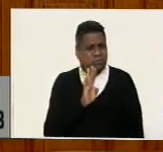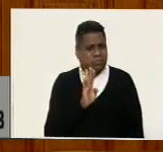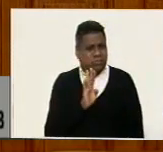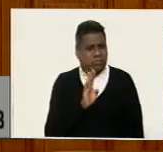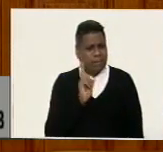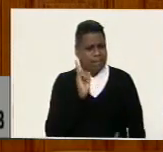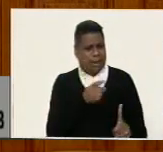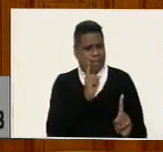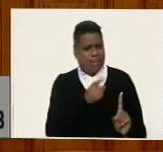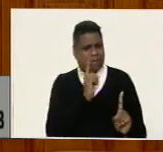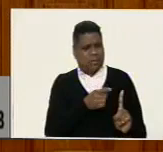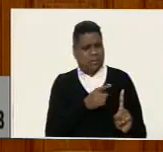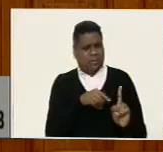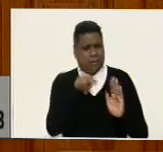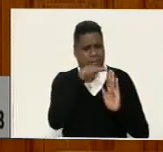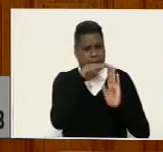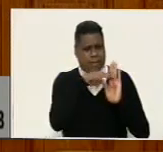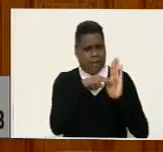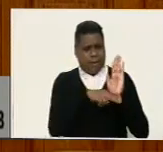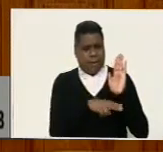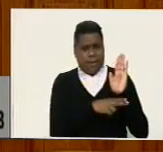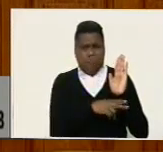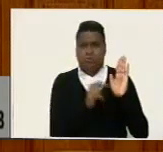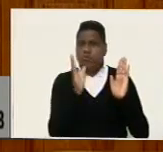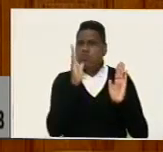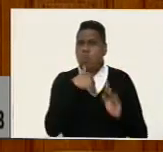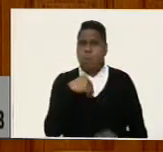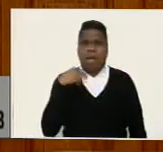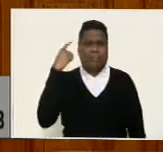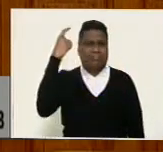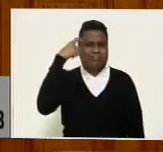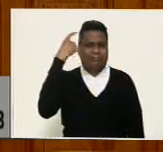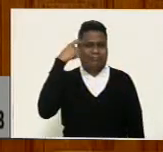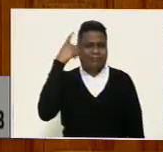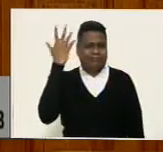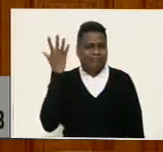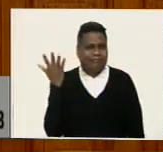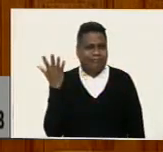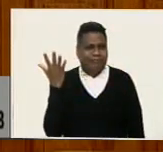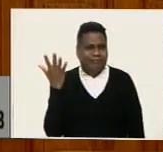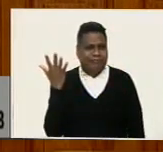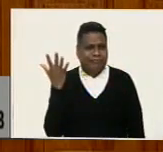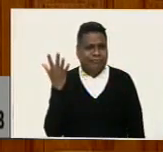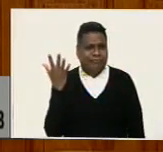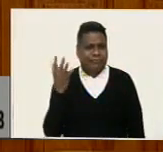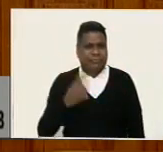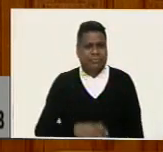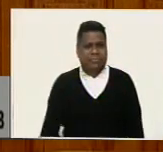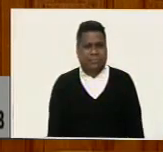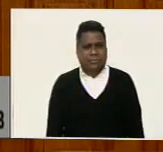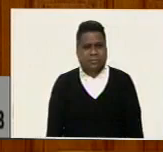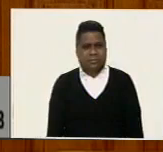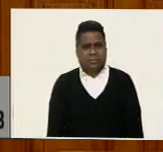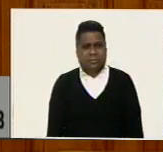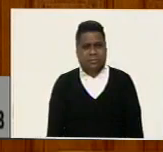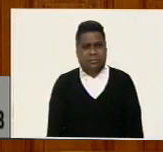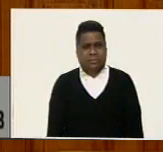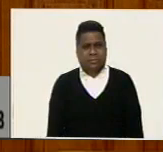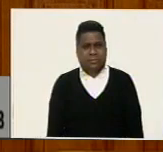sanciones, carentes de toda lógica, como lo dijo nuestro camarada Saúl